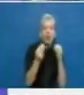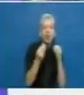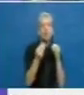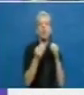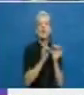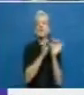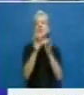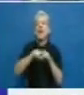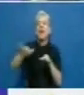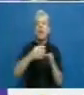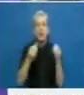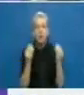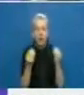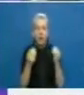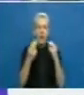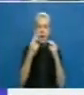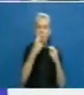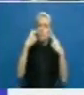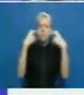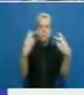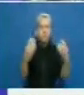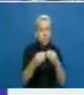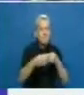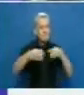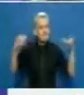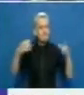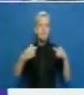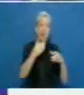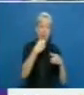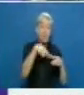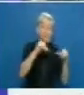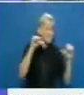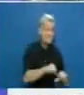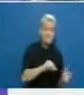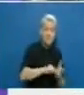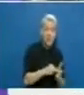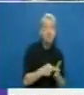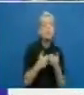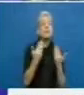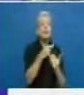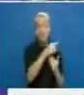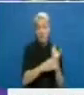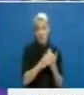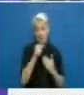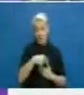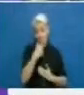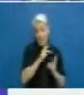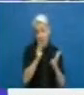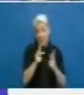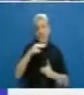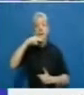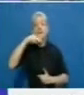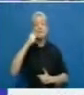tendido eléctrico, fue mucho más amplio. Mendoza se vio altamente perjudicada. Por eso es que dice Baquié, si vamos a un nuevo programa de